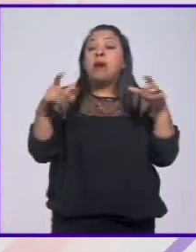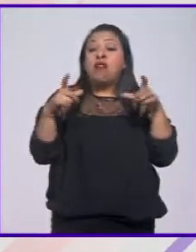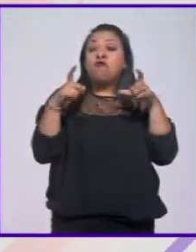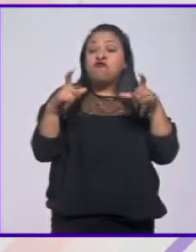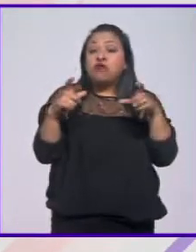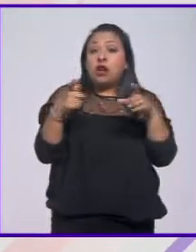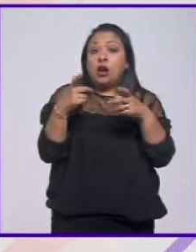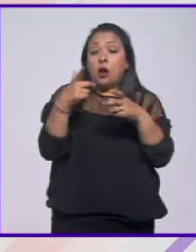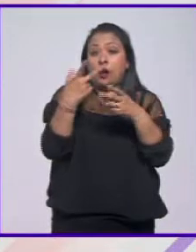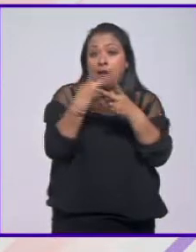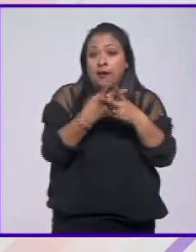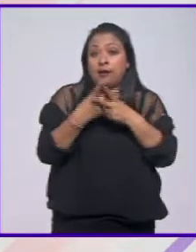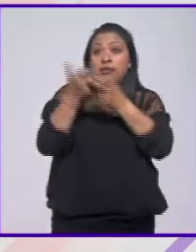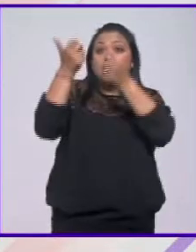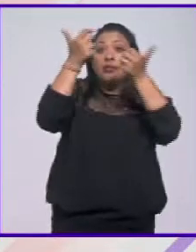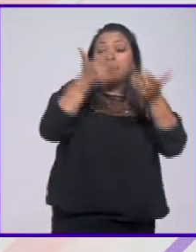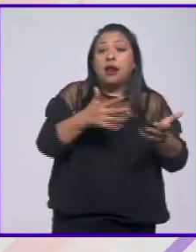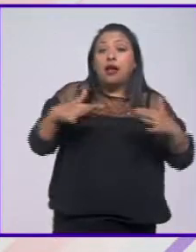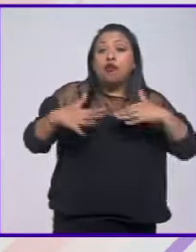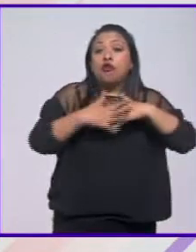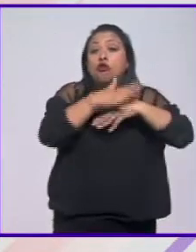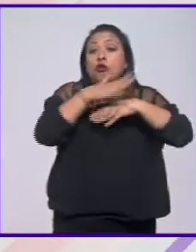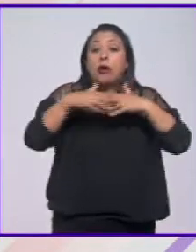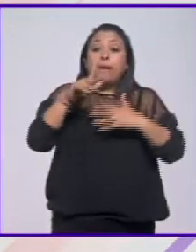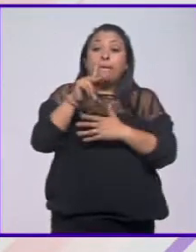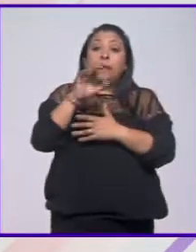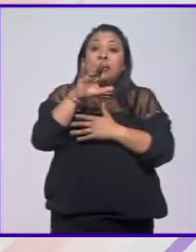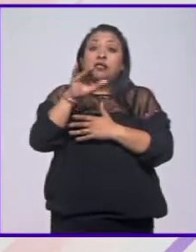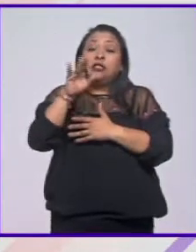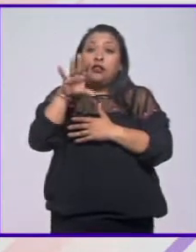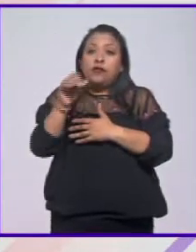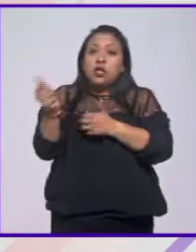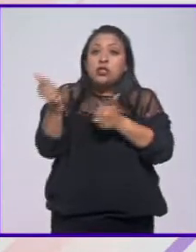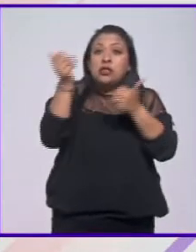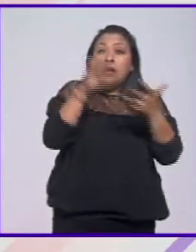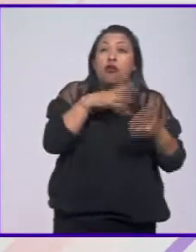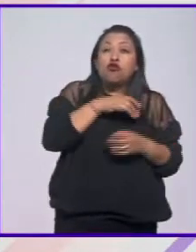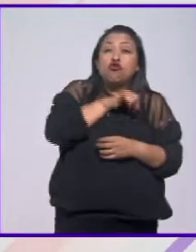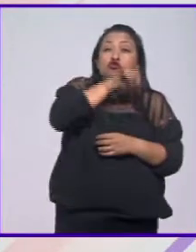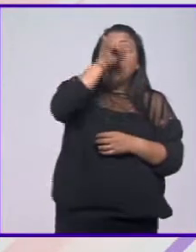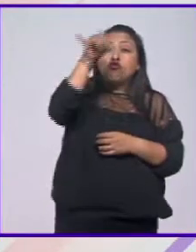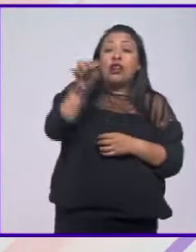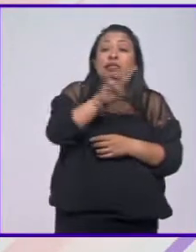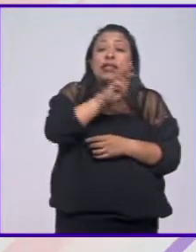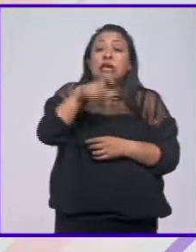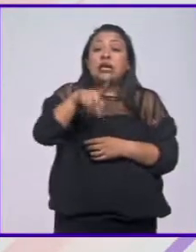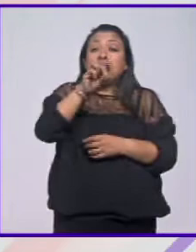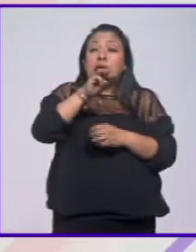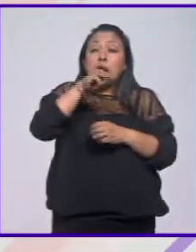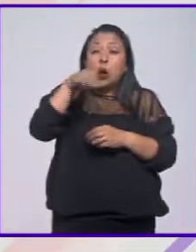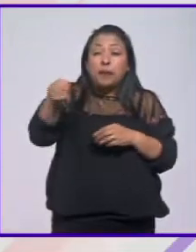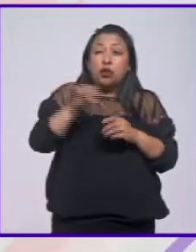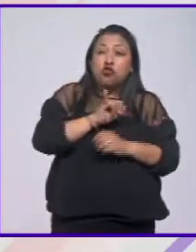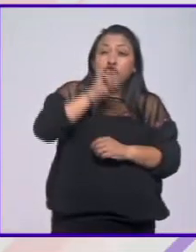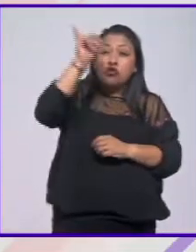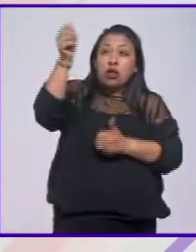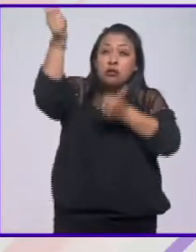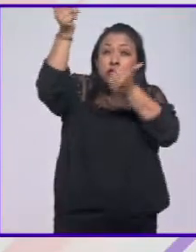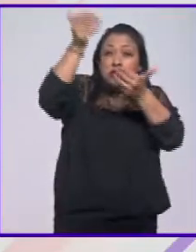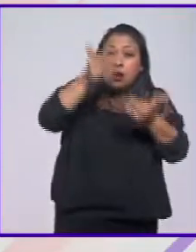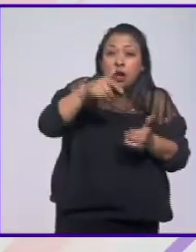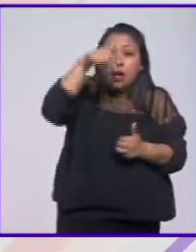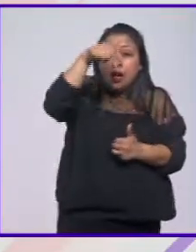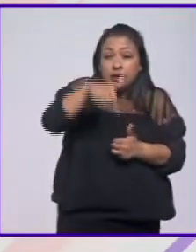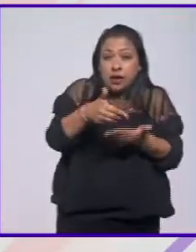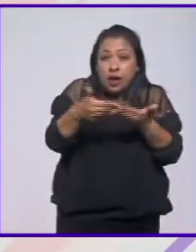fueron traídas desde las costas del Pacífico, que están a 300 kilómetros de distancia de donde nos